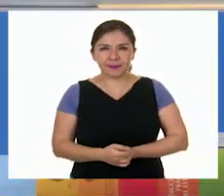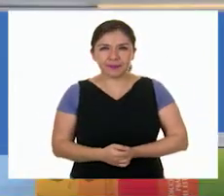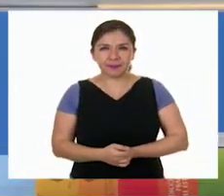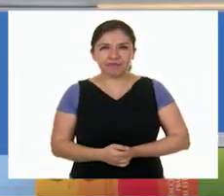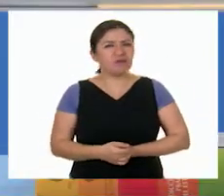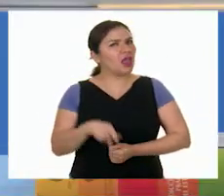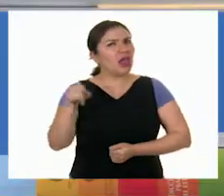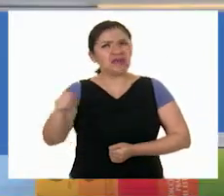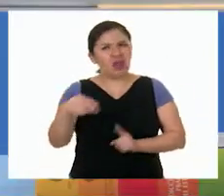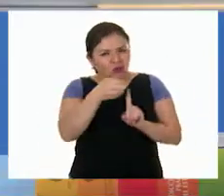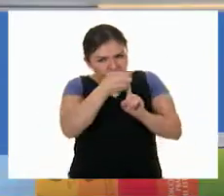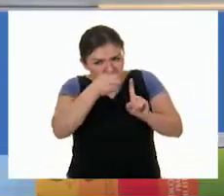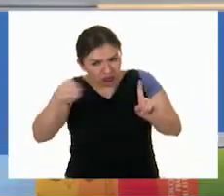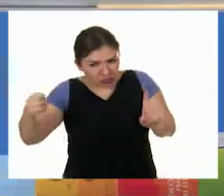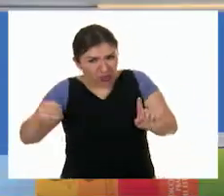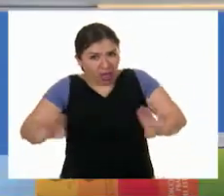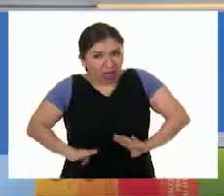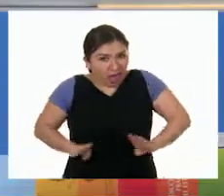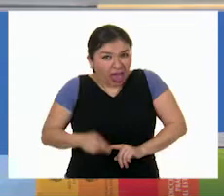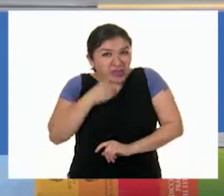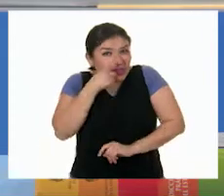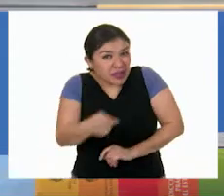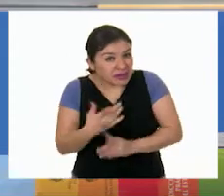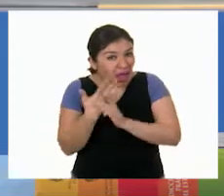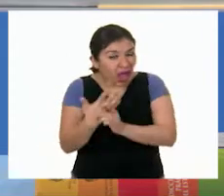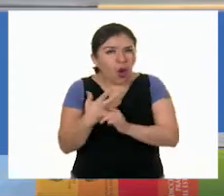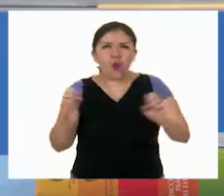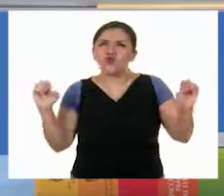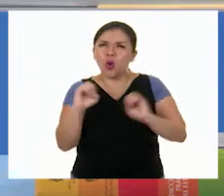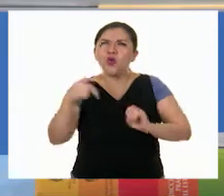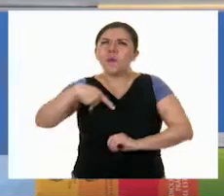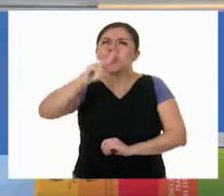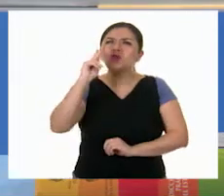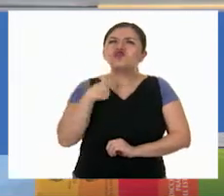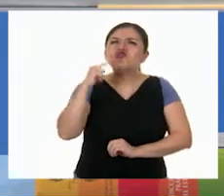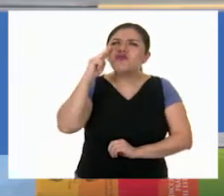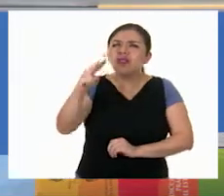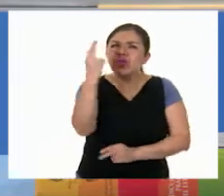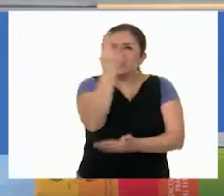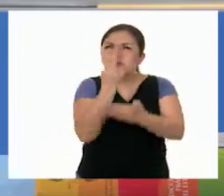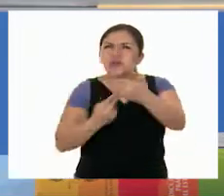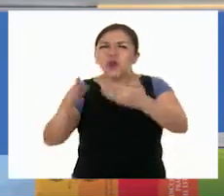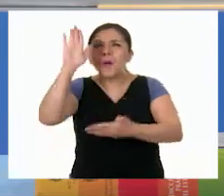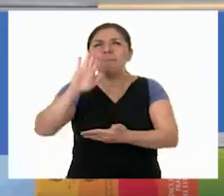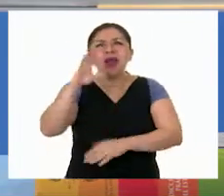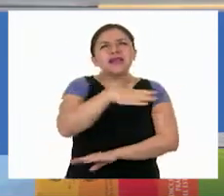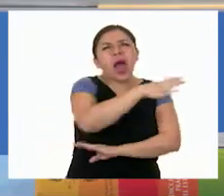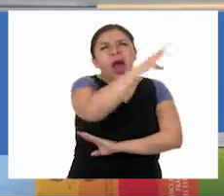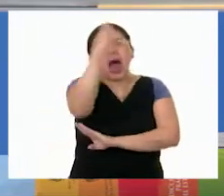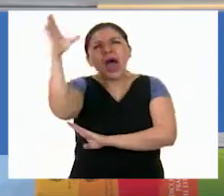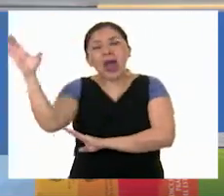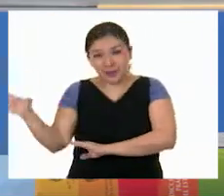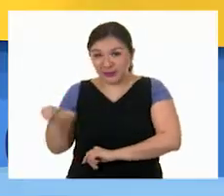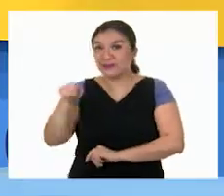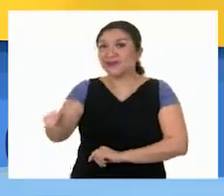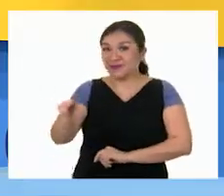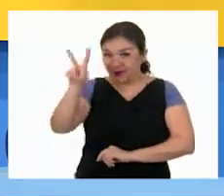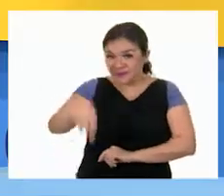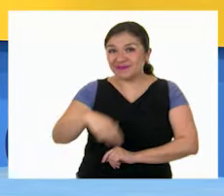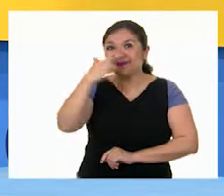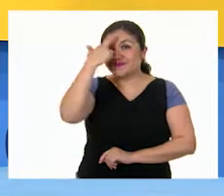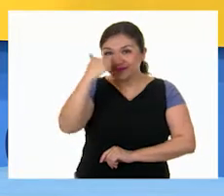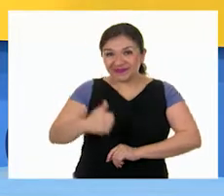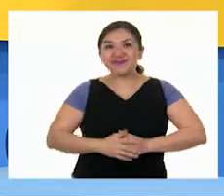Pues no lo dice así muy claramente, pero en el dibujo se veía que era el campo, ¿no? Es cierto,